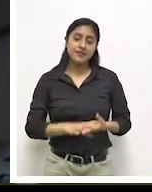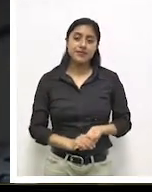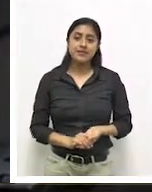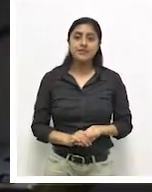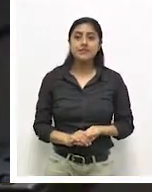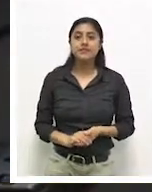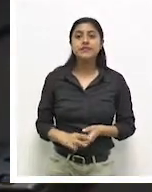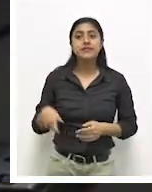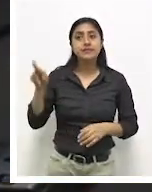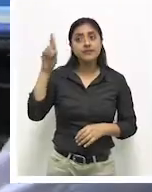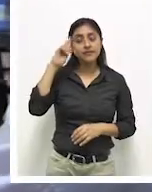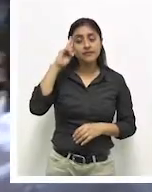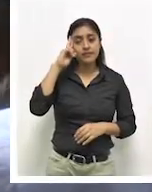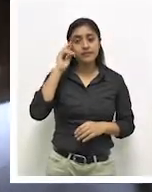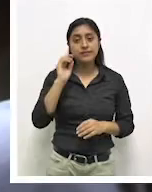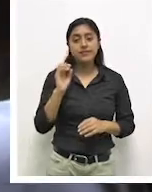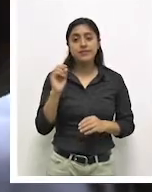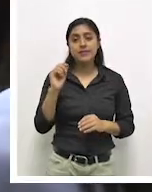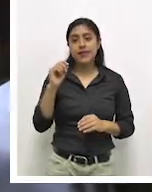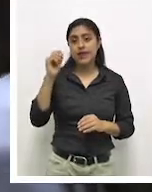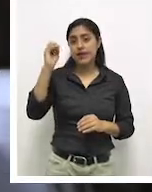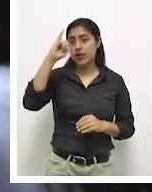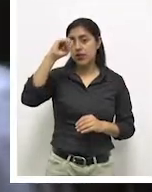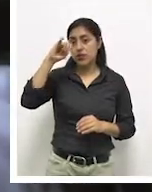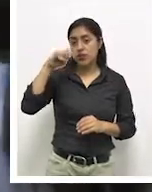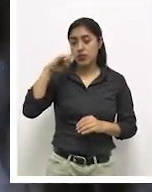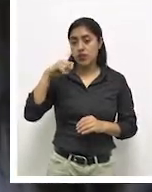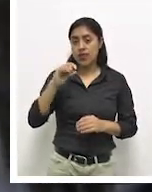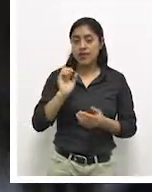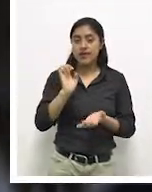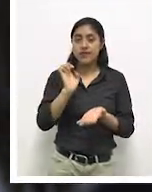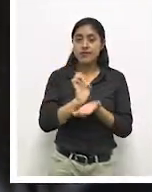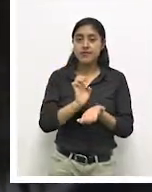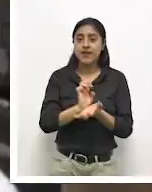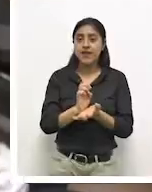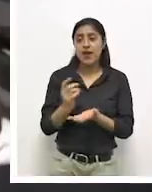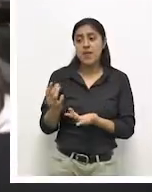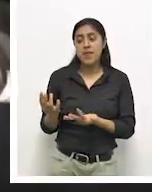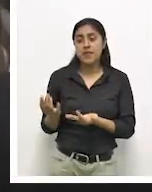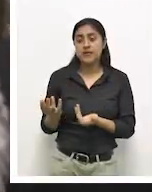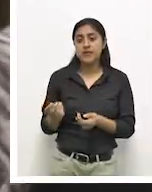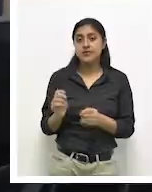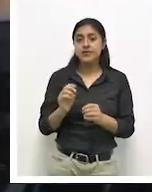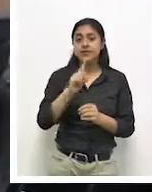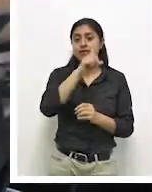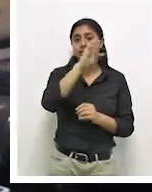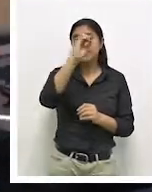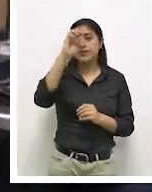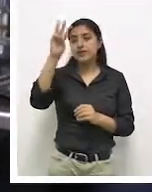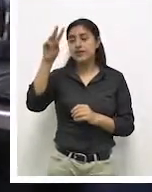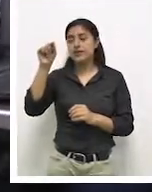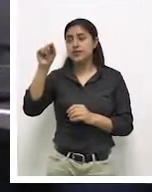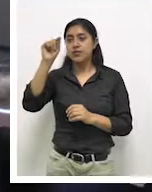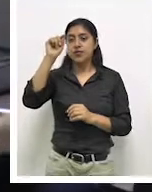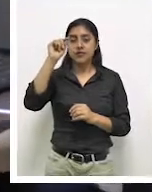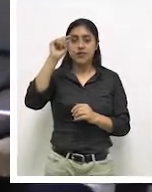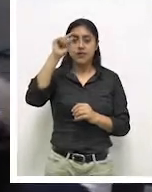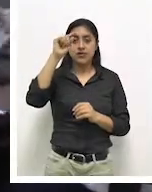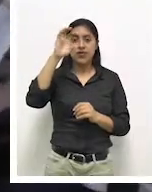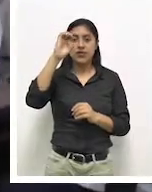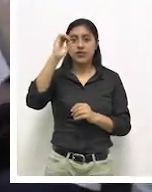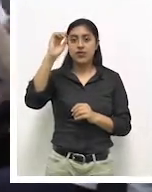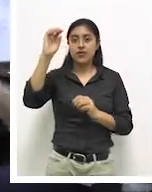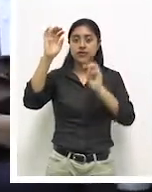tenemos en todo el país. Recuerde que este y todos los jueves le esperamos a través del 107.3 FM de